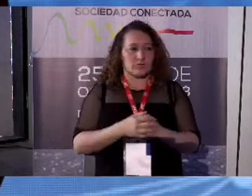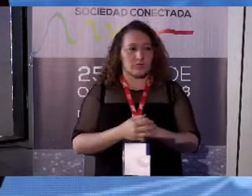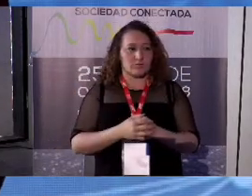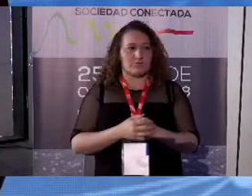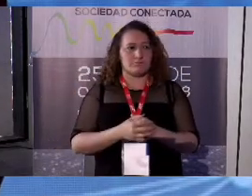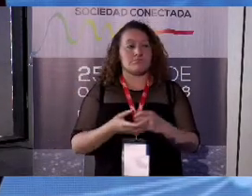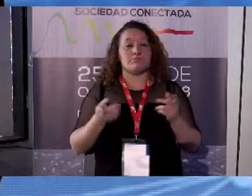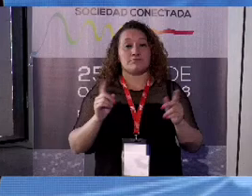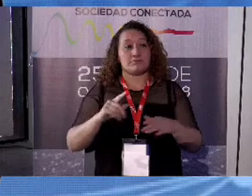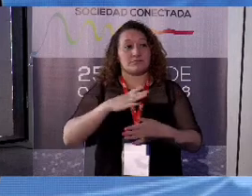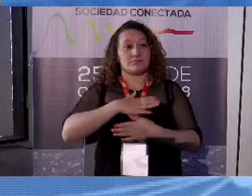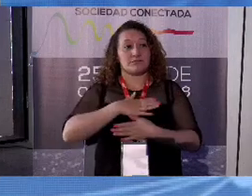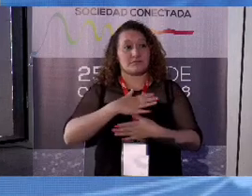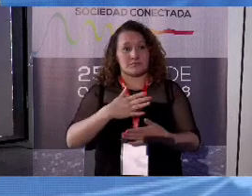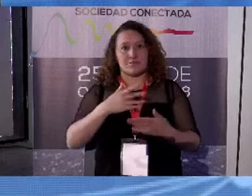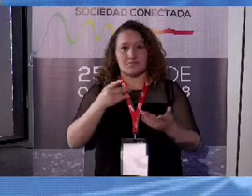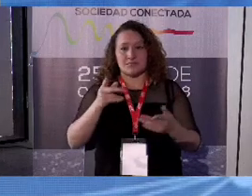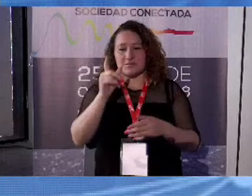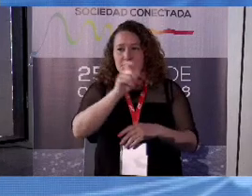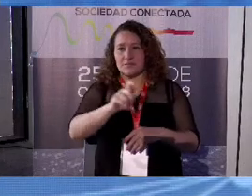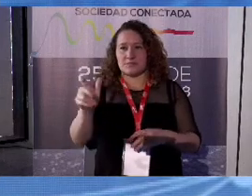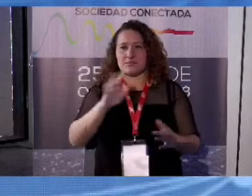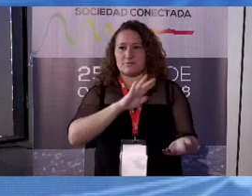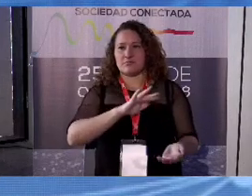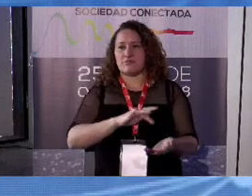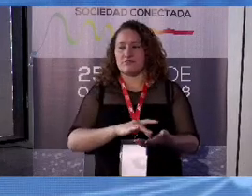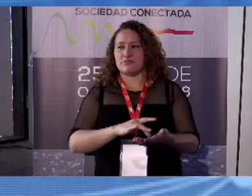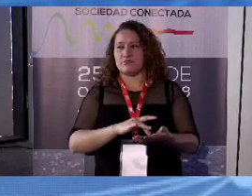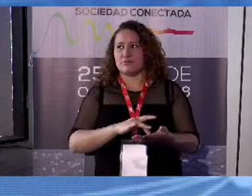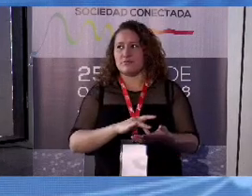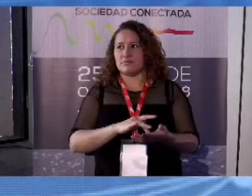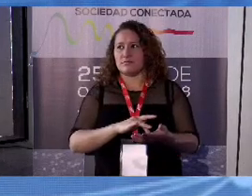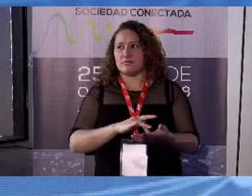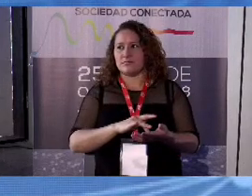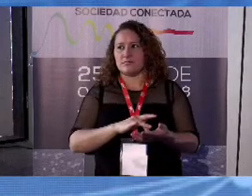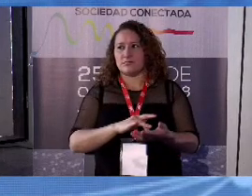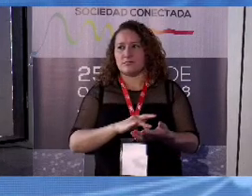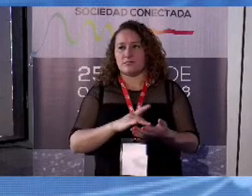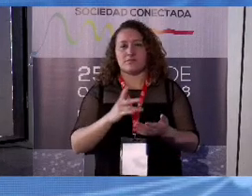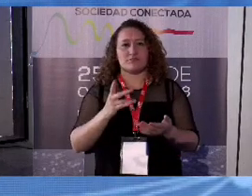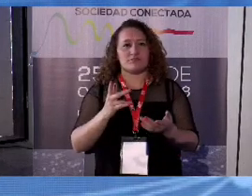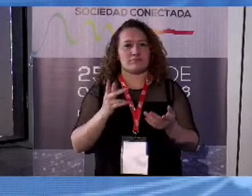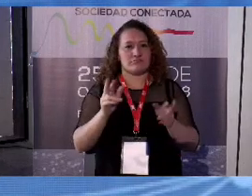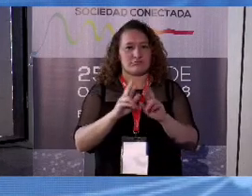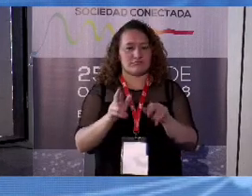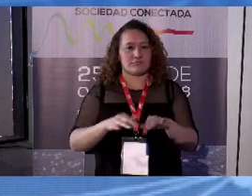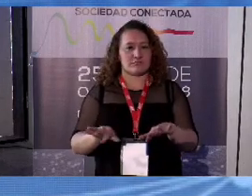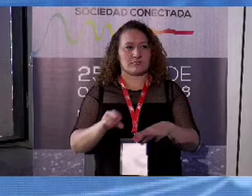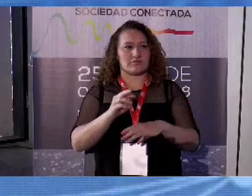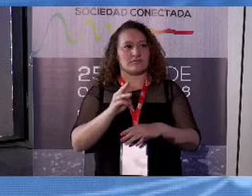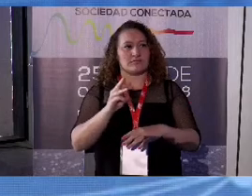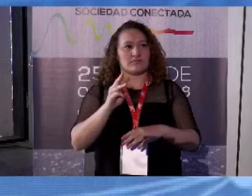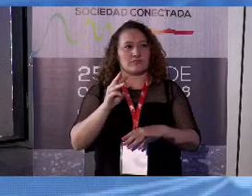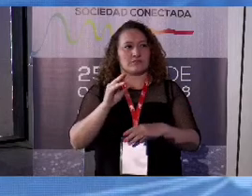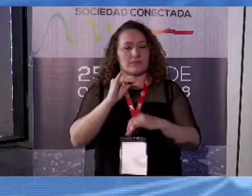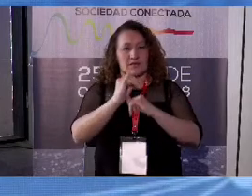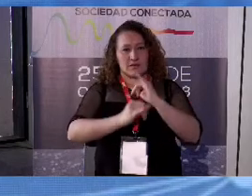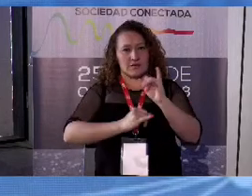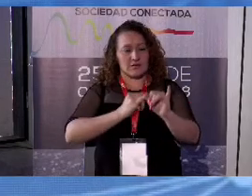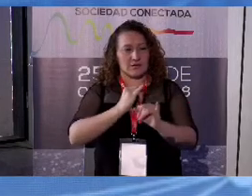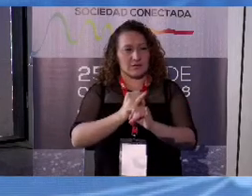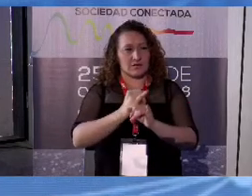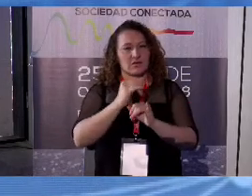también saludamos a quienes nos acompañan de en la transmisión via streaming a través de nuestra página International